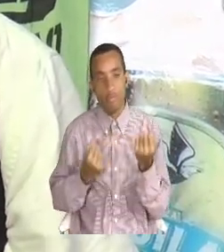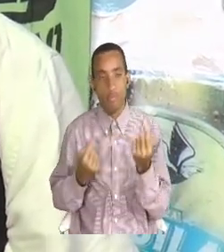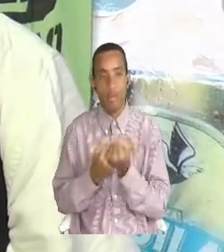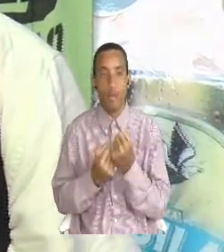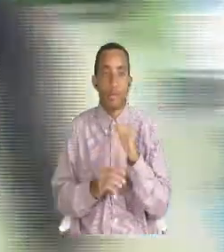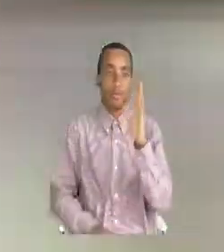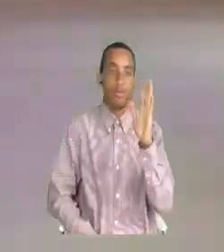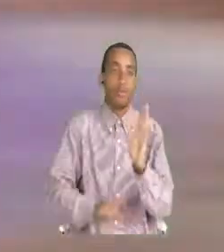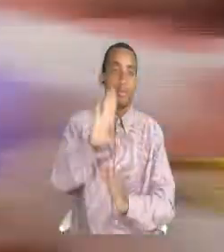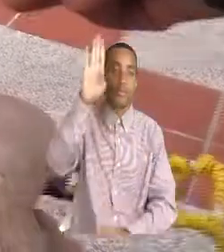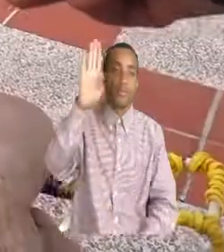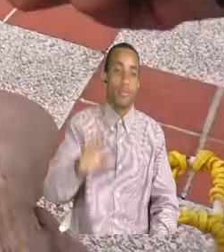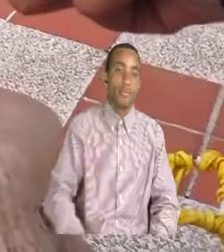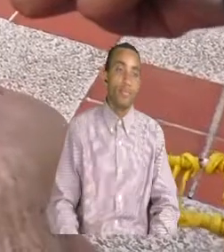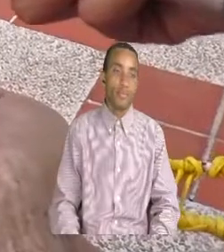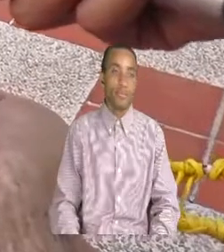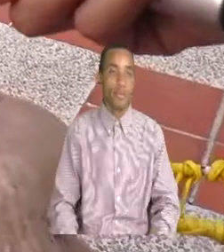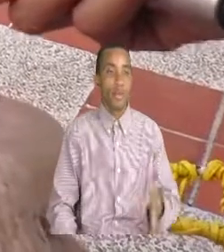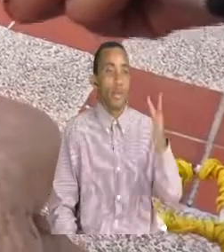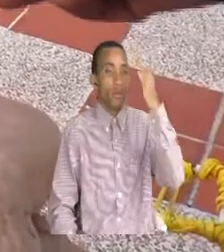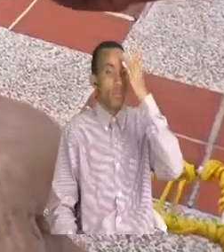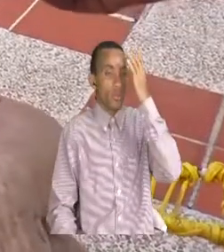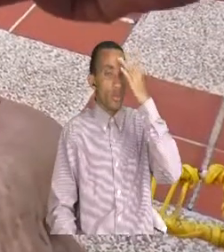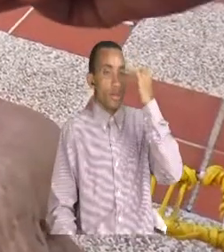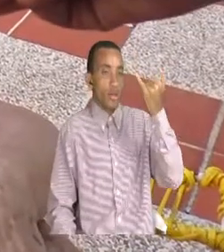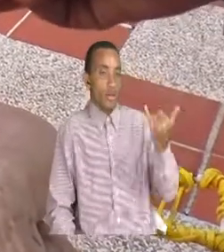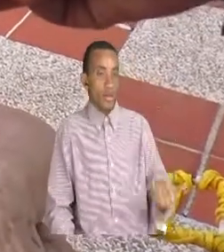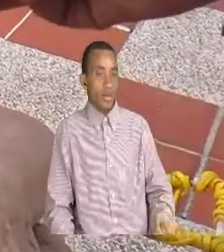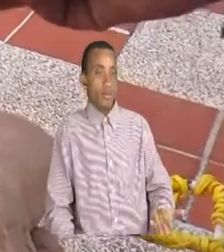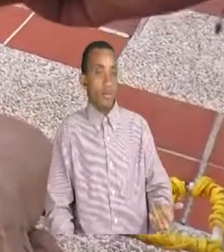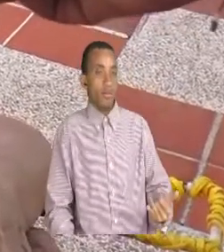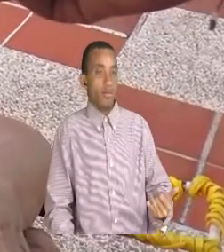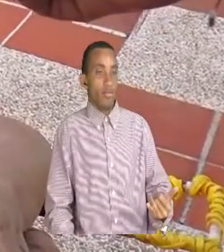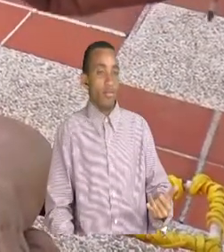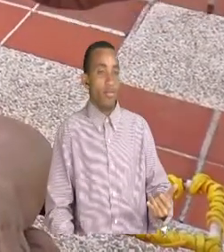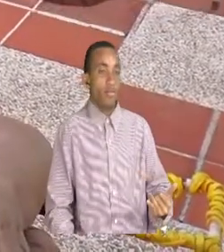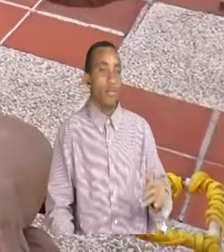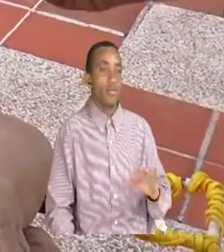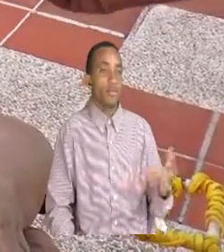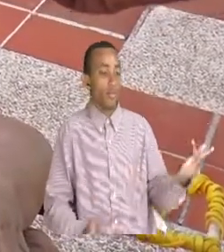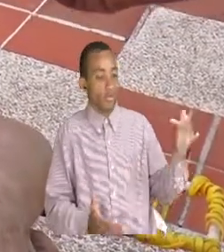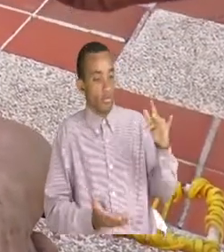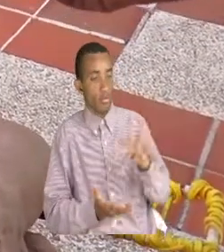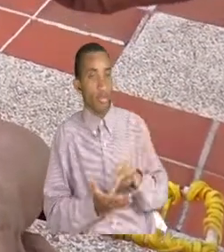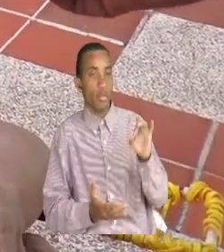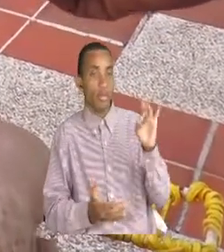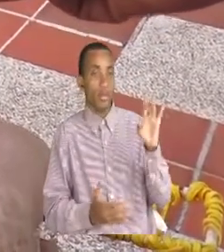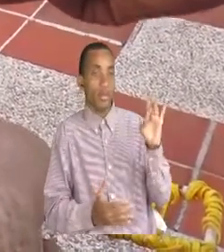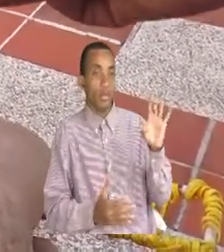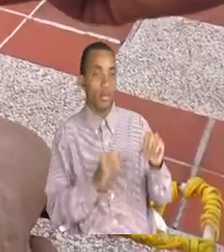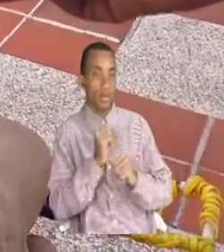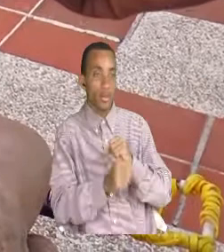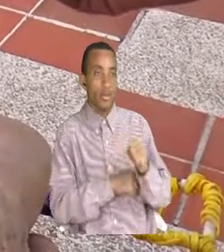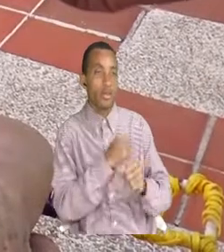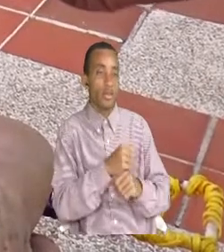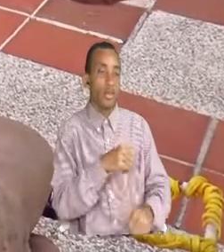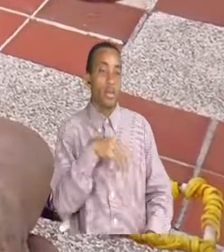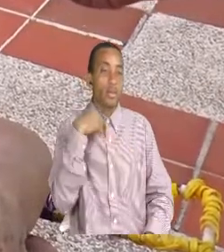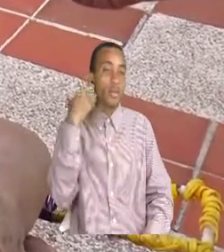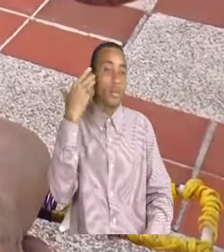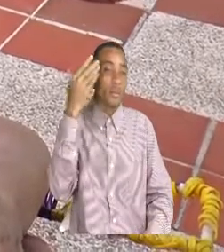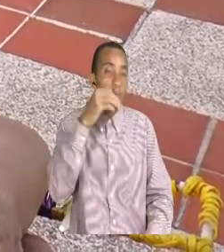siempre adelante por ella. Porque yo aquí, imagínate, vine de 15 años y aquí me volví vieja.